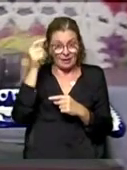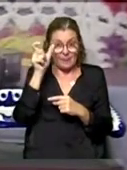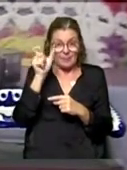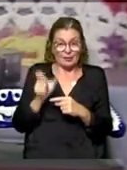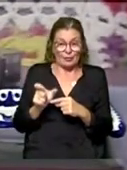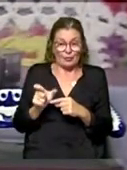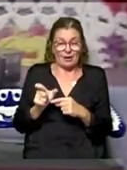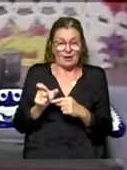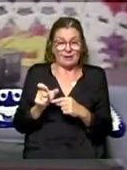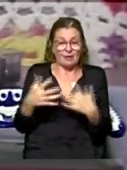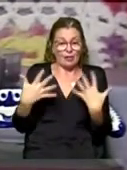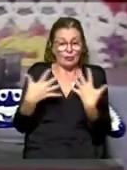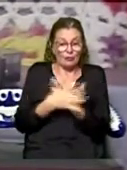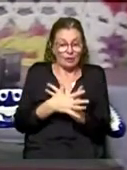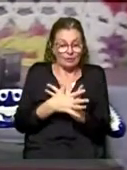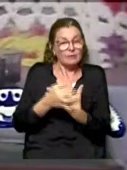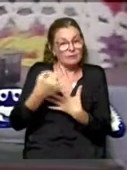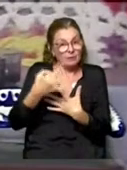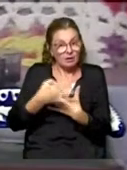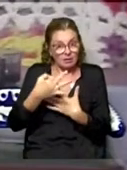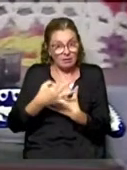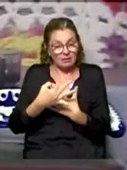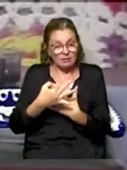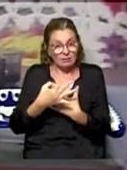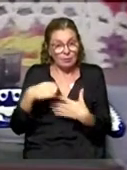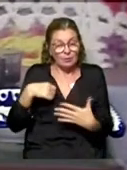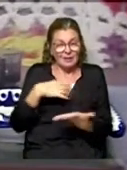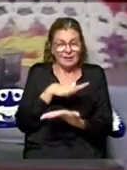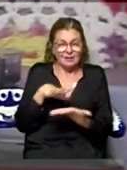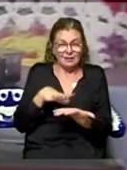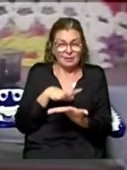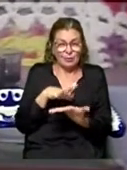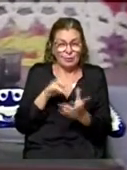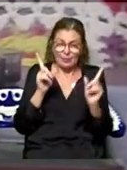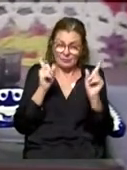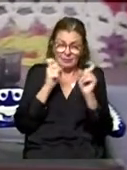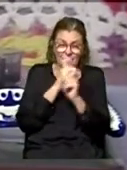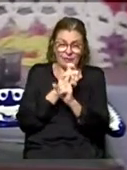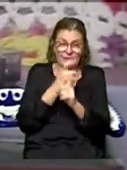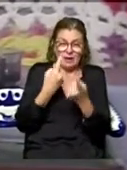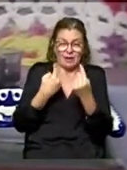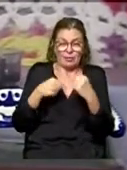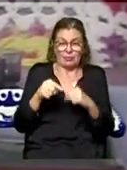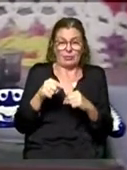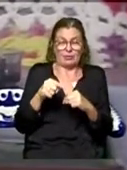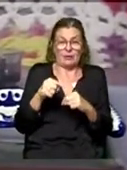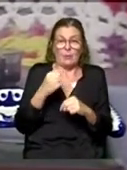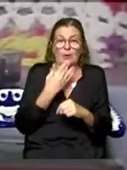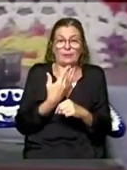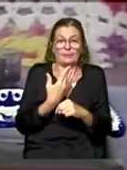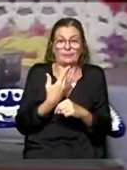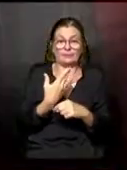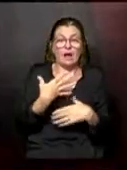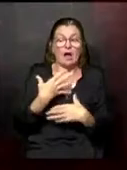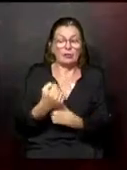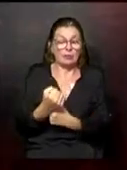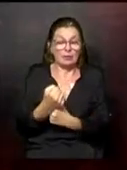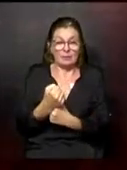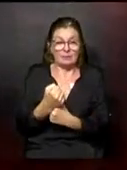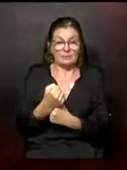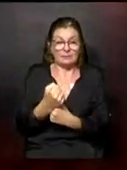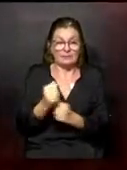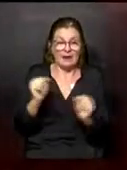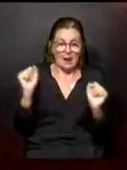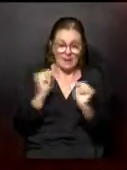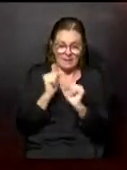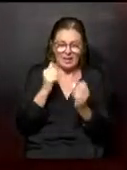estaba sufriendo realmente una situación muy, muy delicada. Y entonces, bueno, le he dado una mano. ¿El miedo